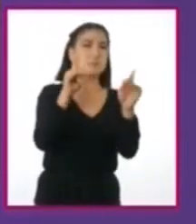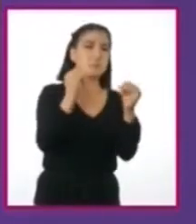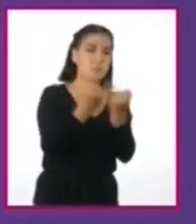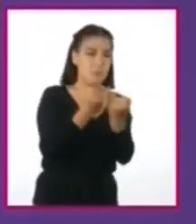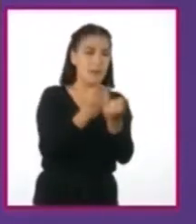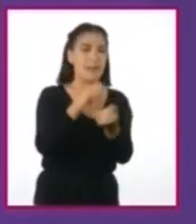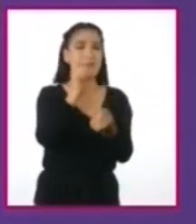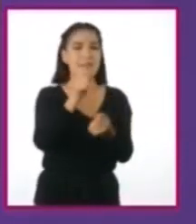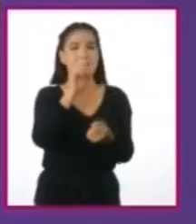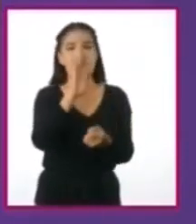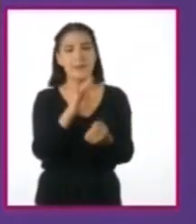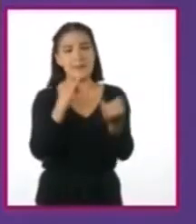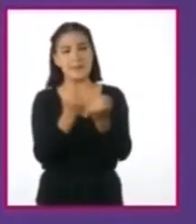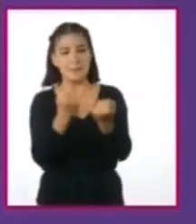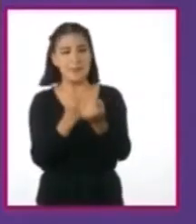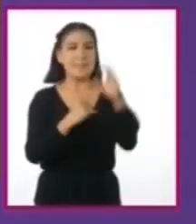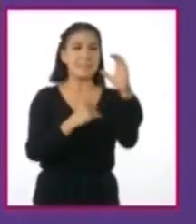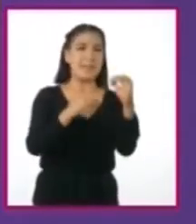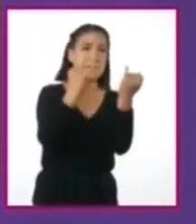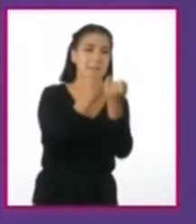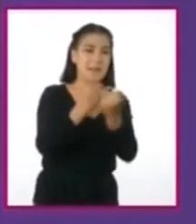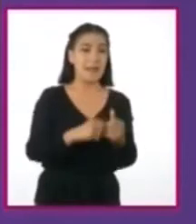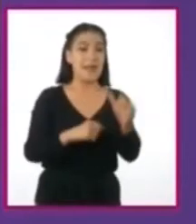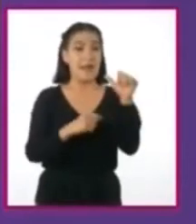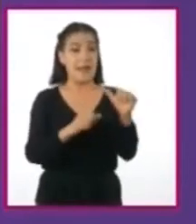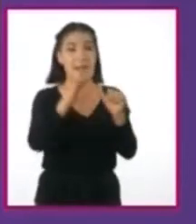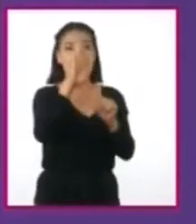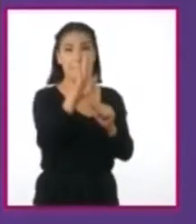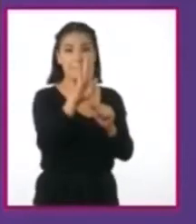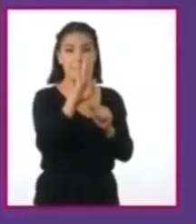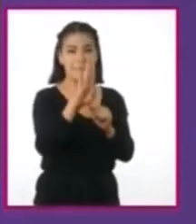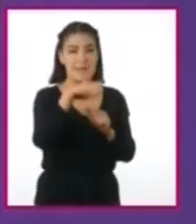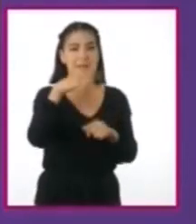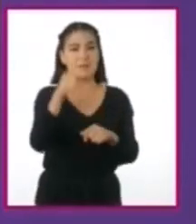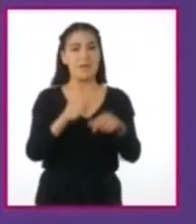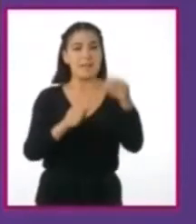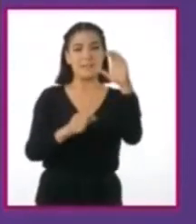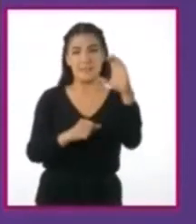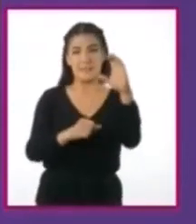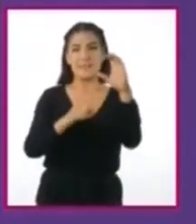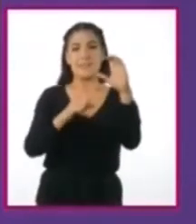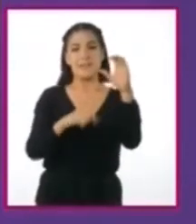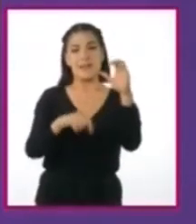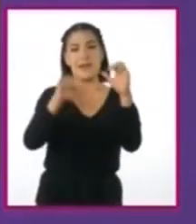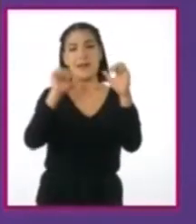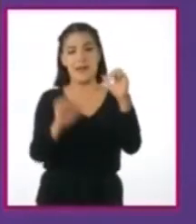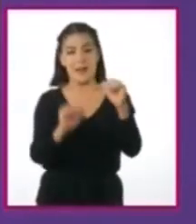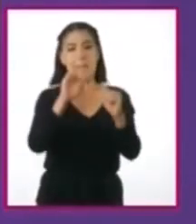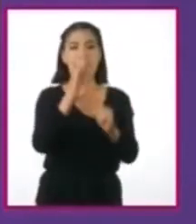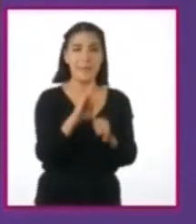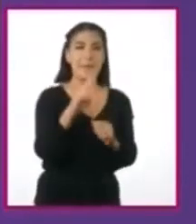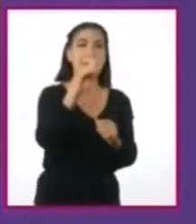que AB entre A'B', AC entre A'C',